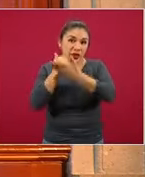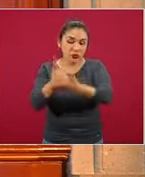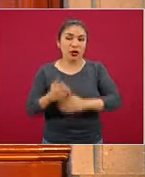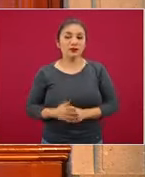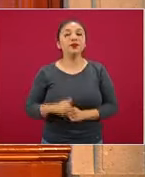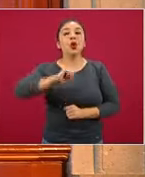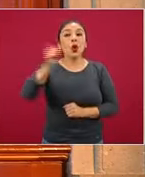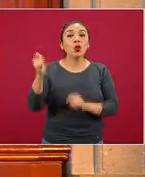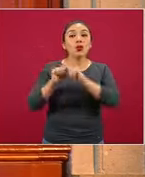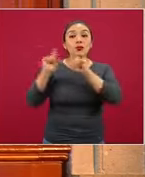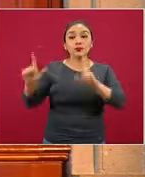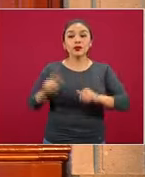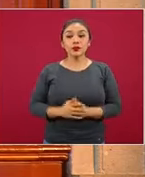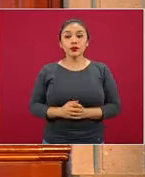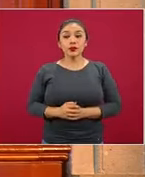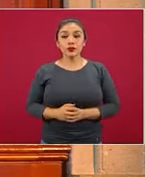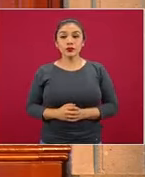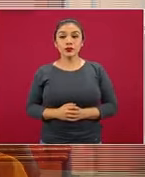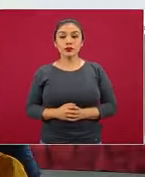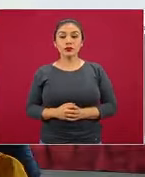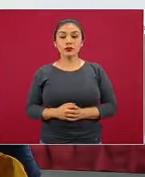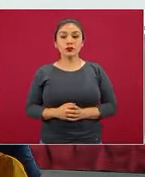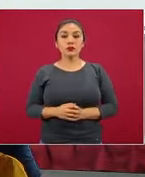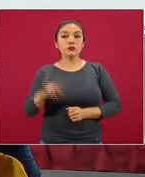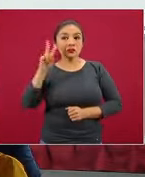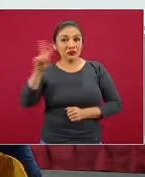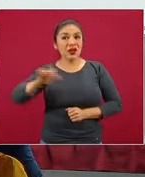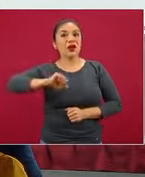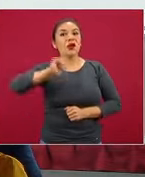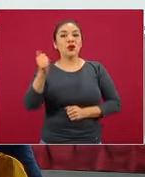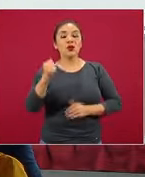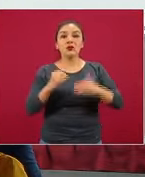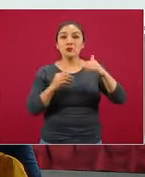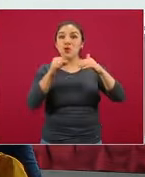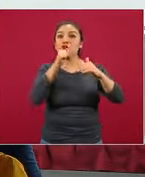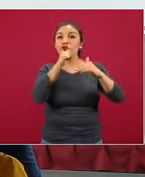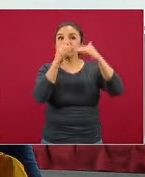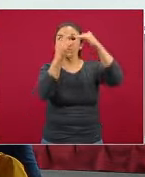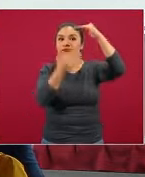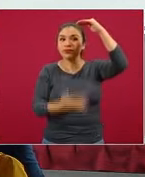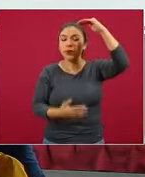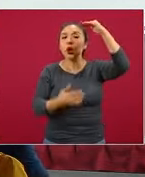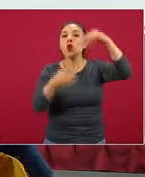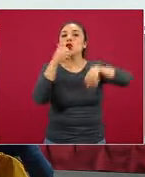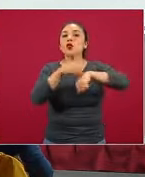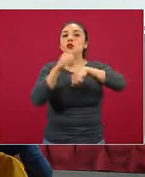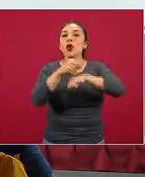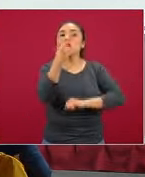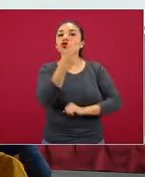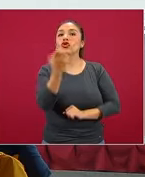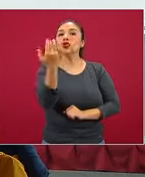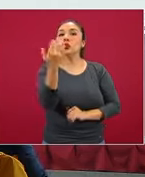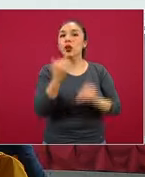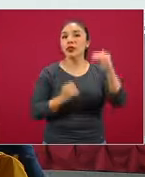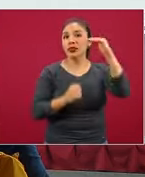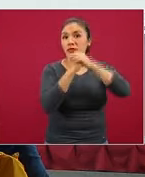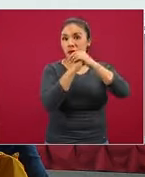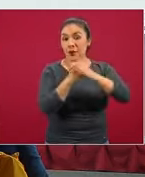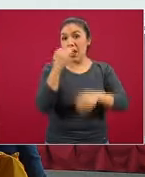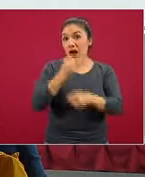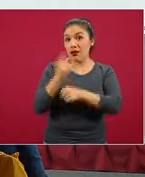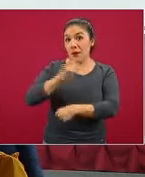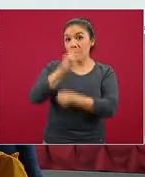Veamos el siguiente país. Ahora subimos a una escala de 250 y aquí entonces tenemos a Brasil. Brasil